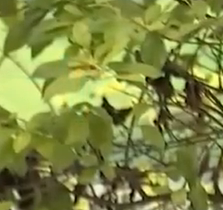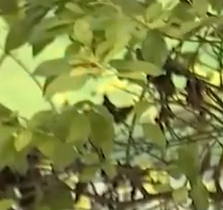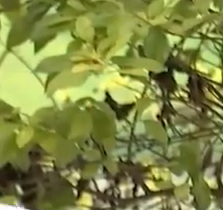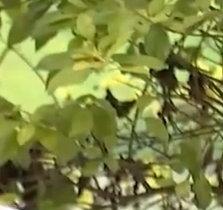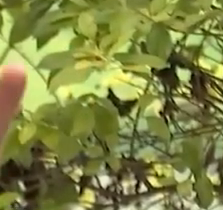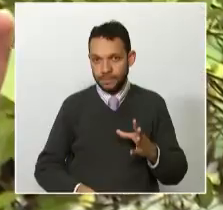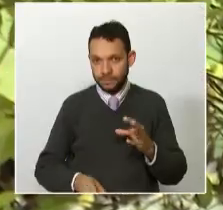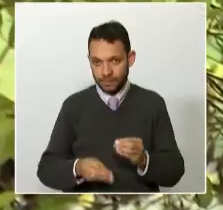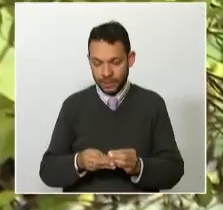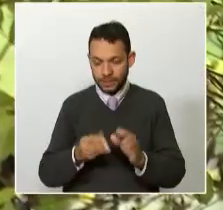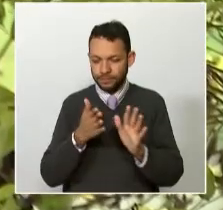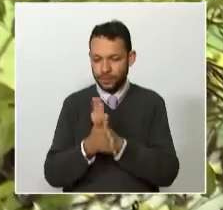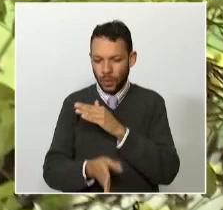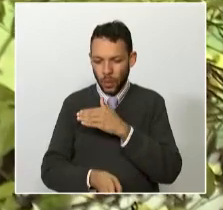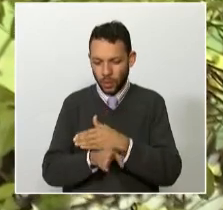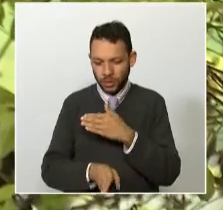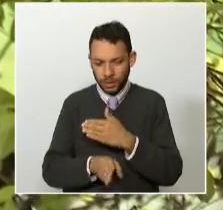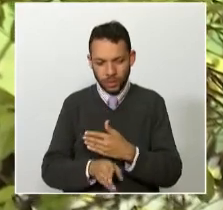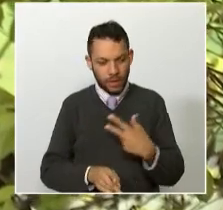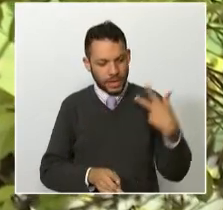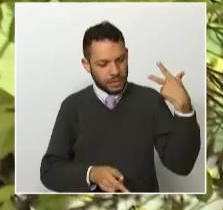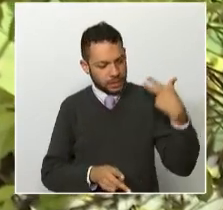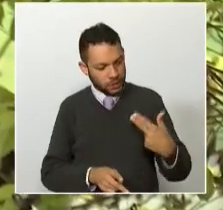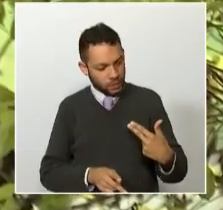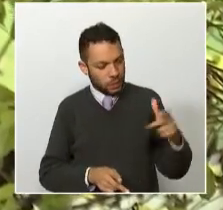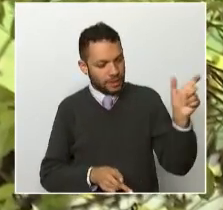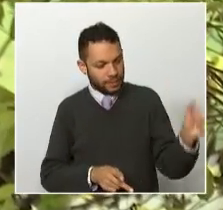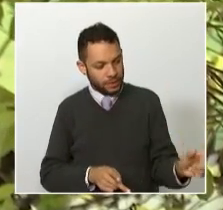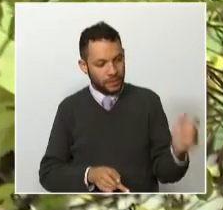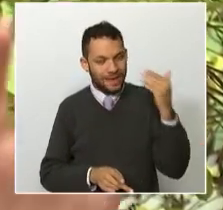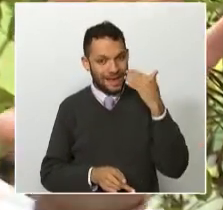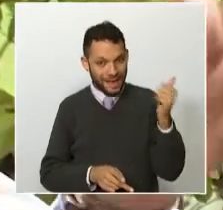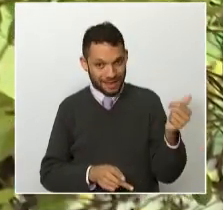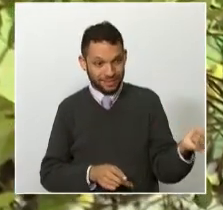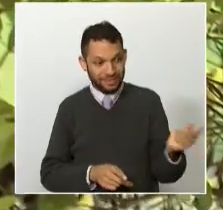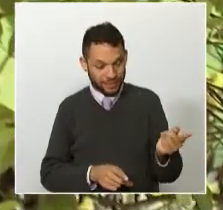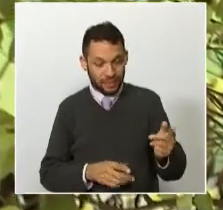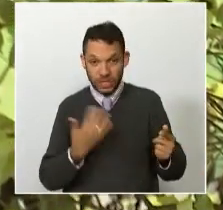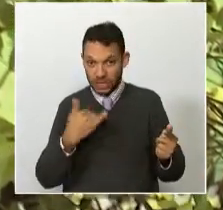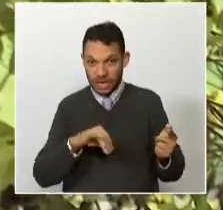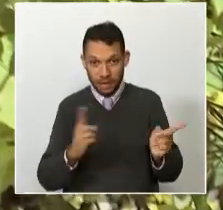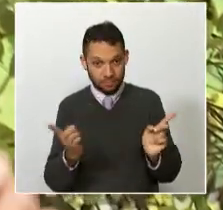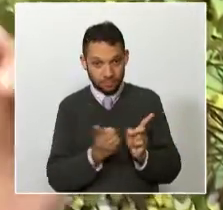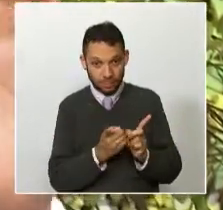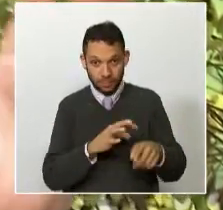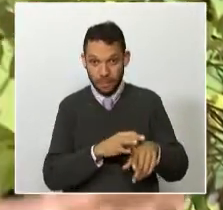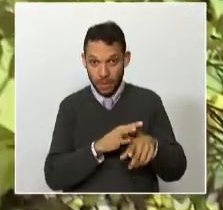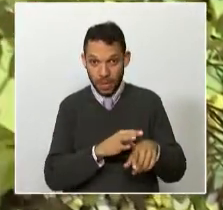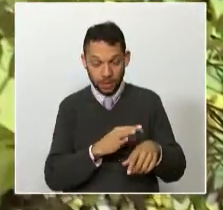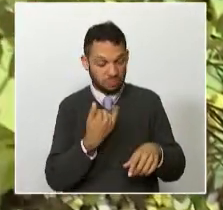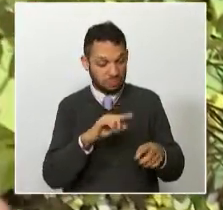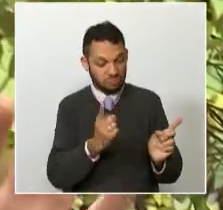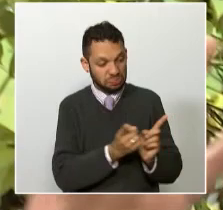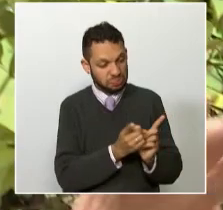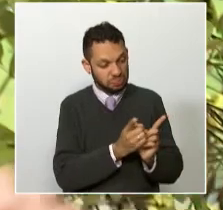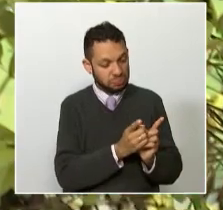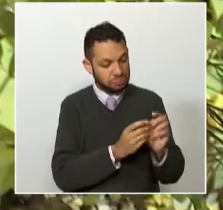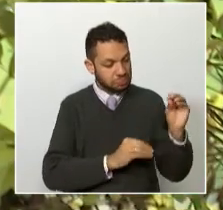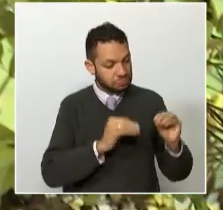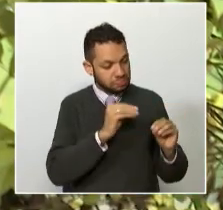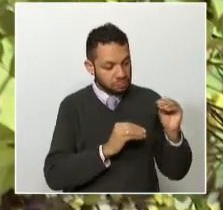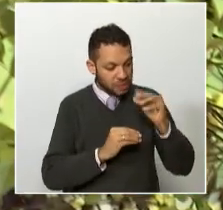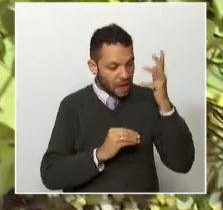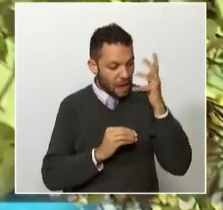Y entonces continúa el proceso de la historia clínica. Ya la vio el médico, tuvo unos apoyos